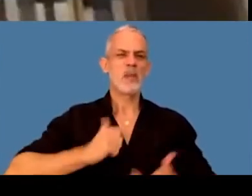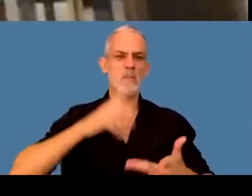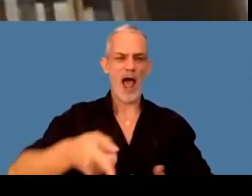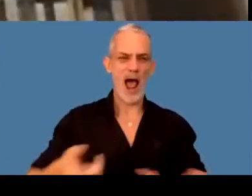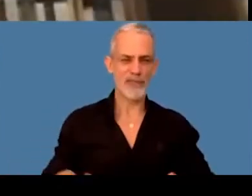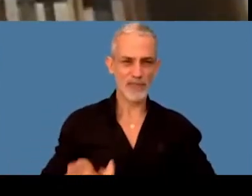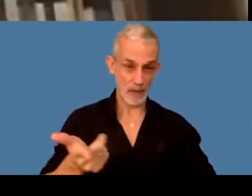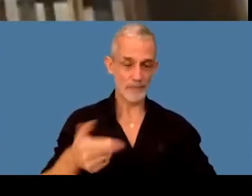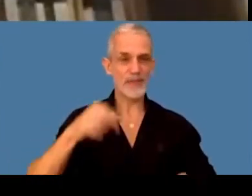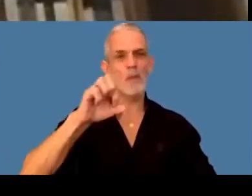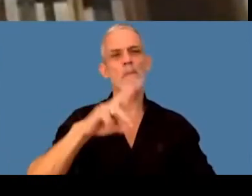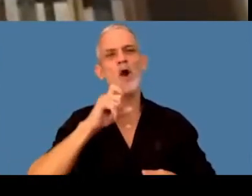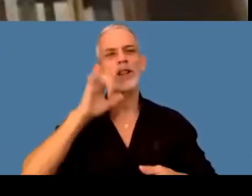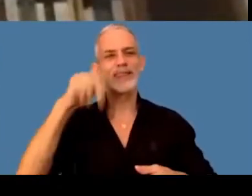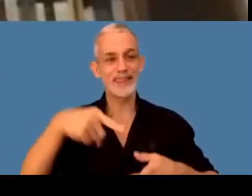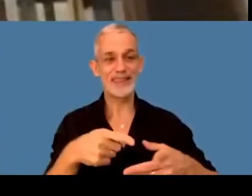borran